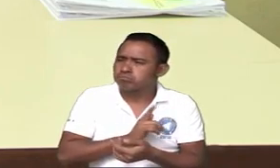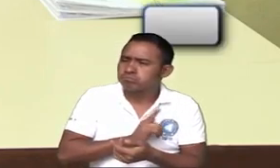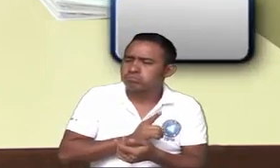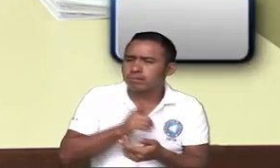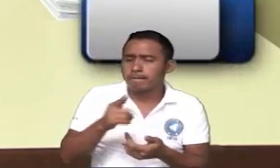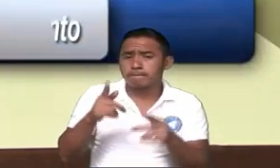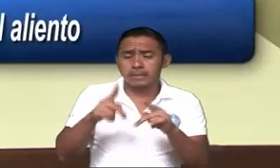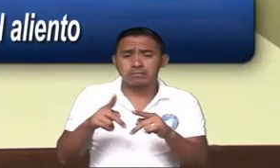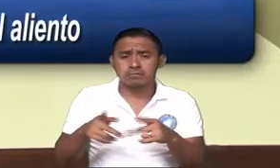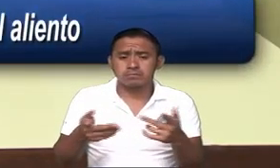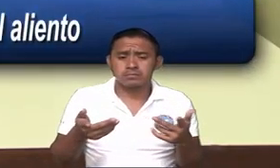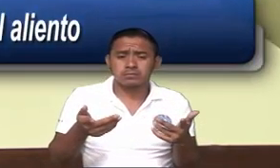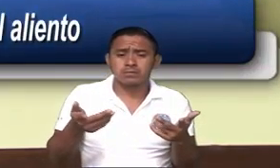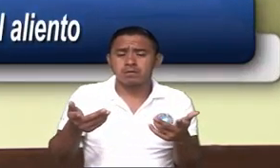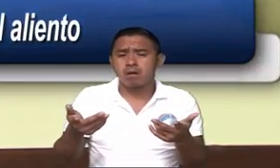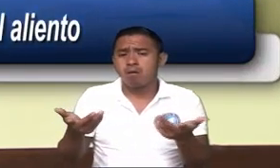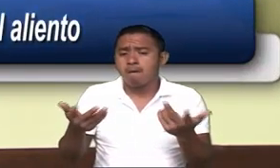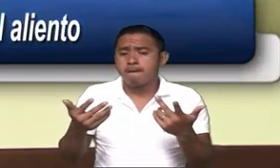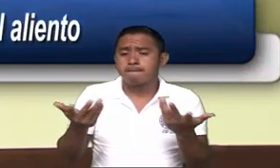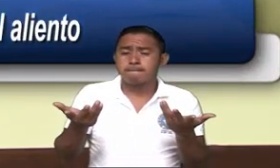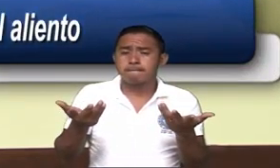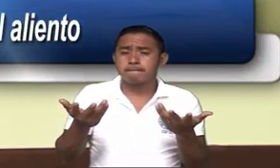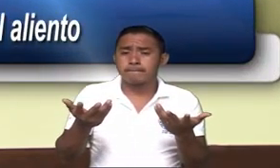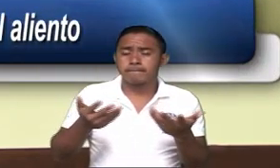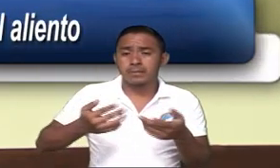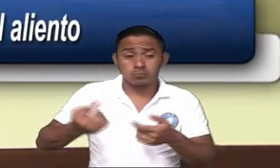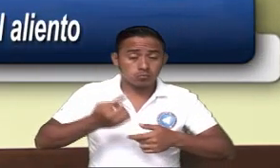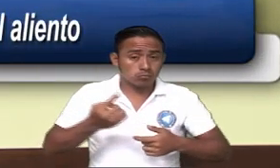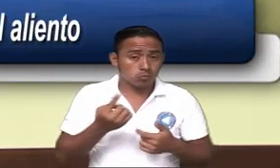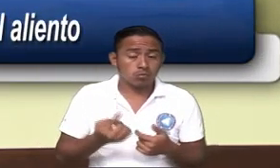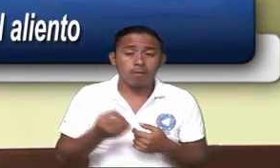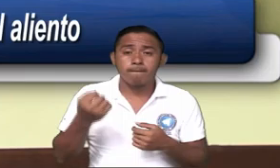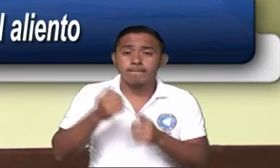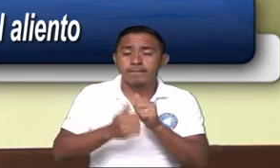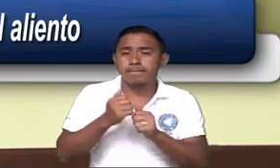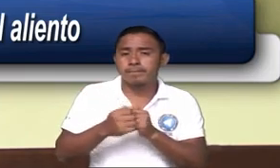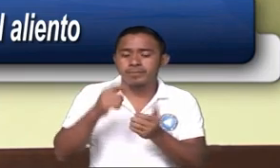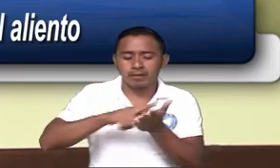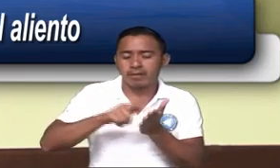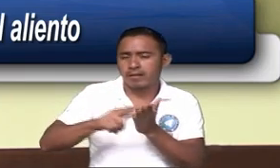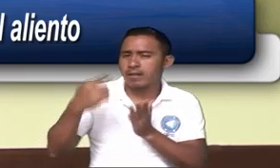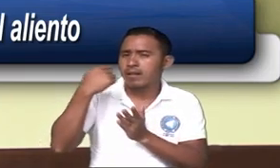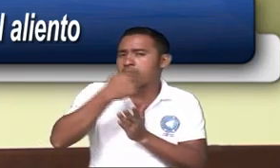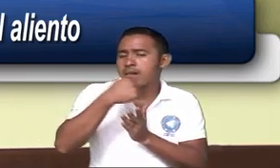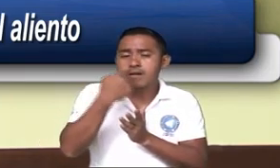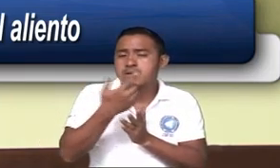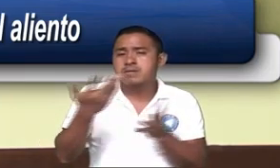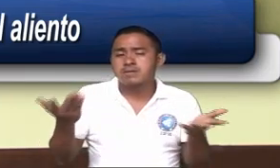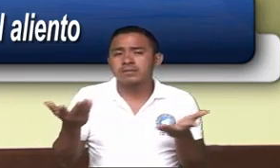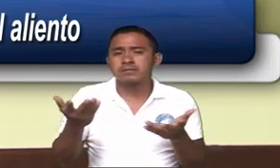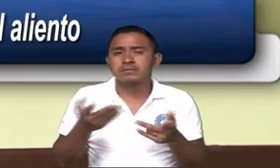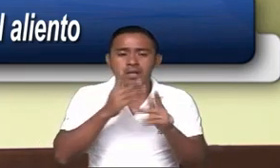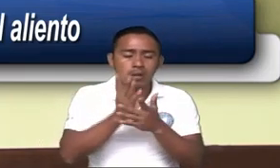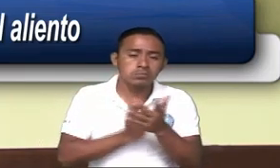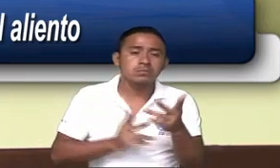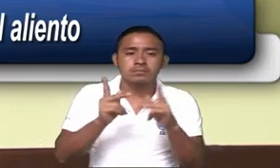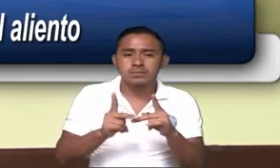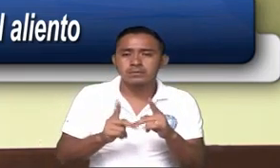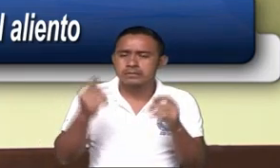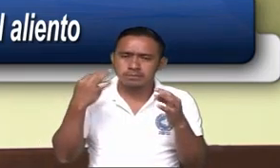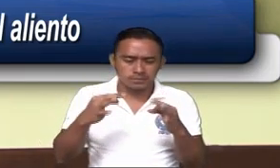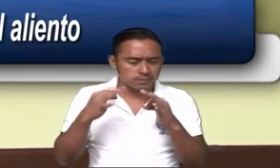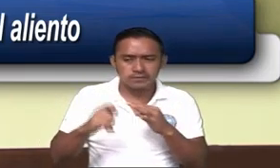está diciendo, que otro de los factores no simplemente sea la falta de higiene, porque precisamente hay personas que lavan sus